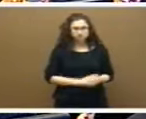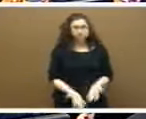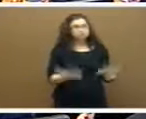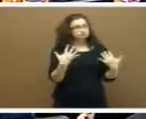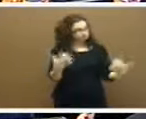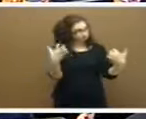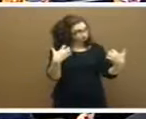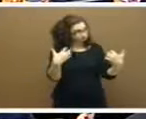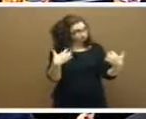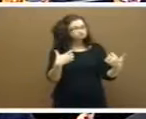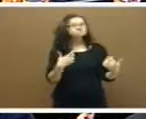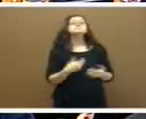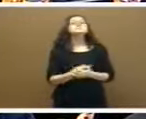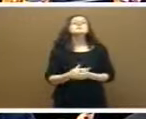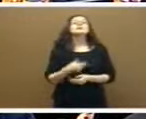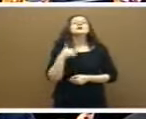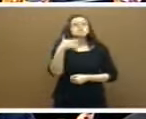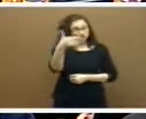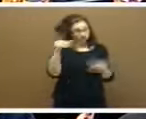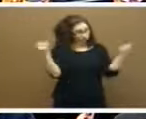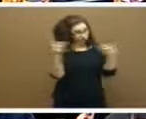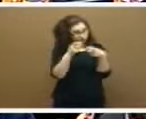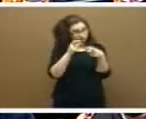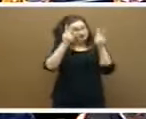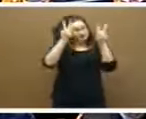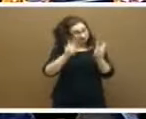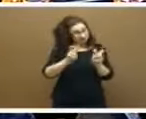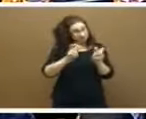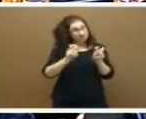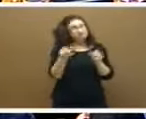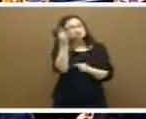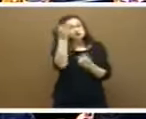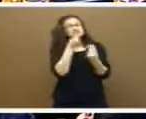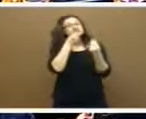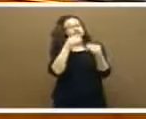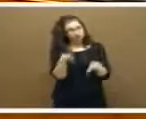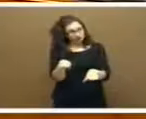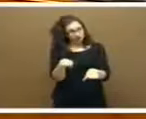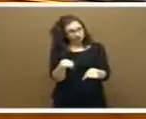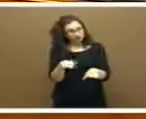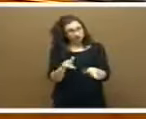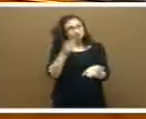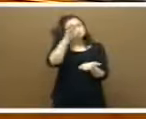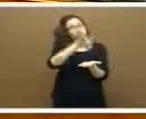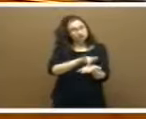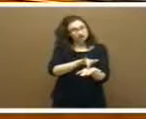Señoría, la próxima reunión para tratar el tema de la deuda histórica se